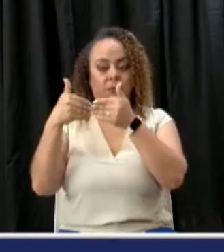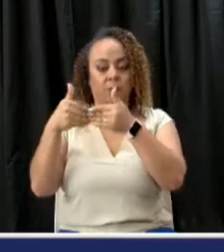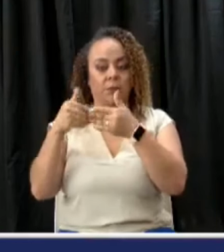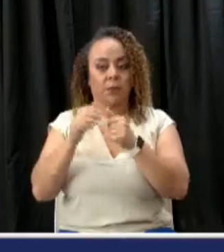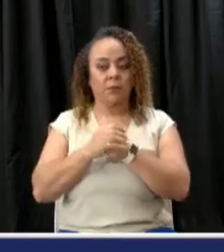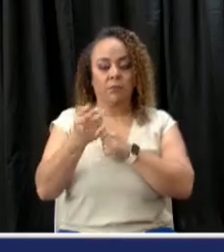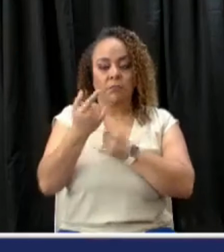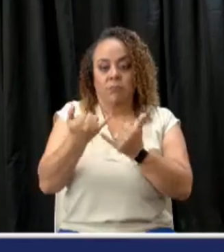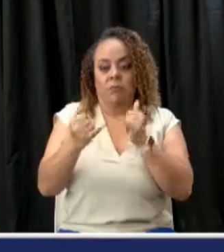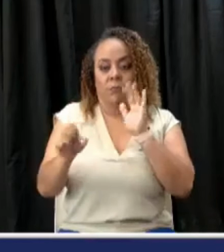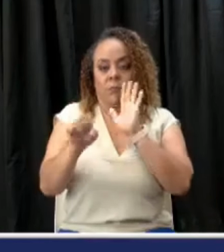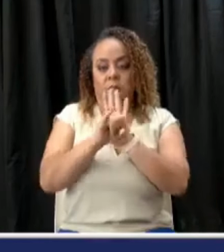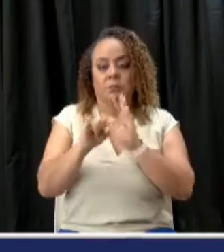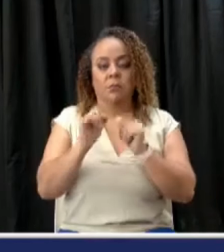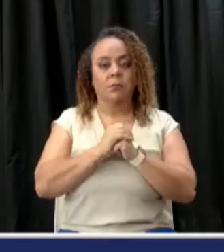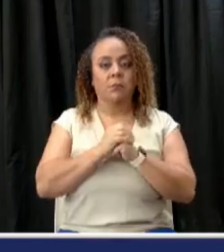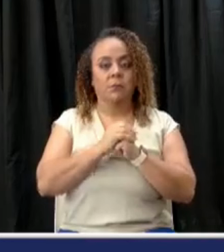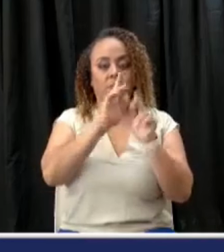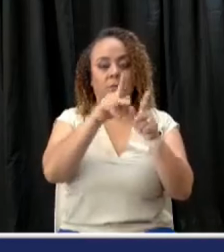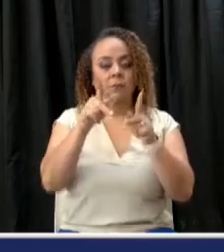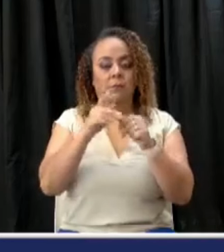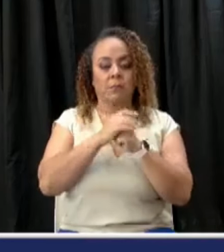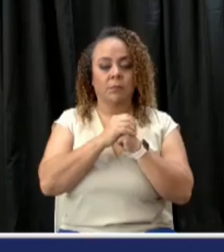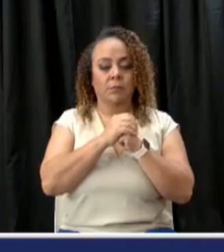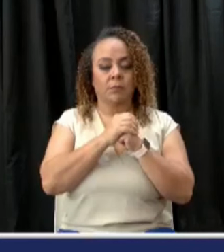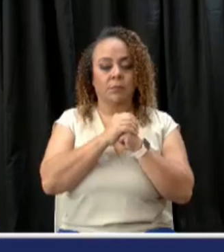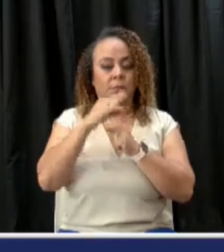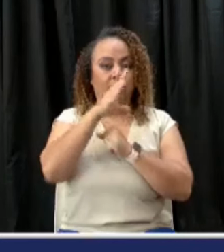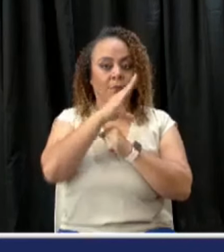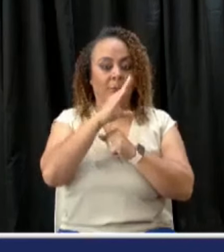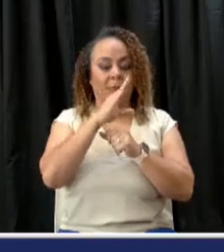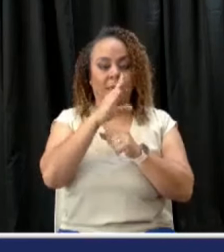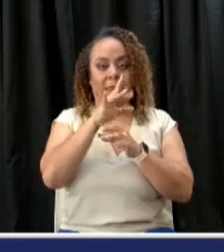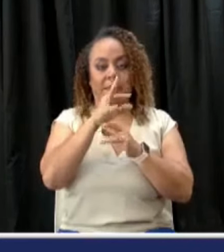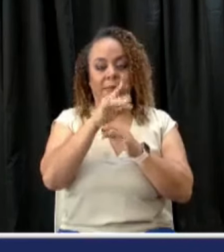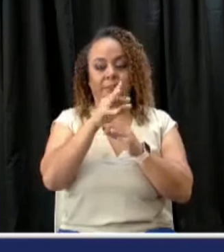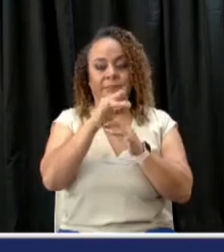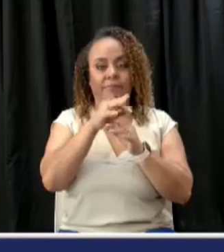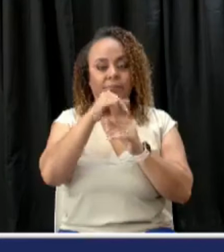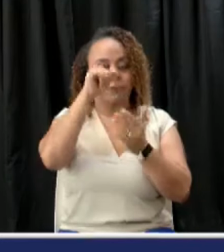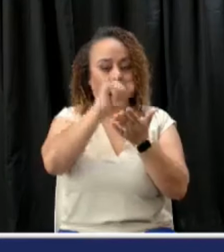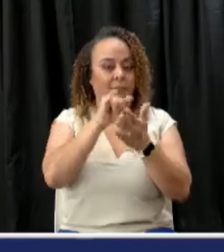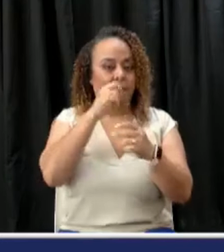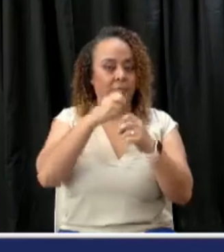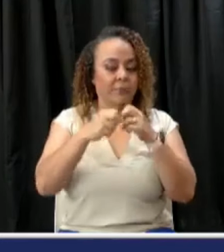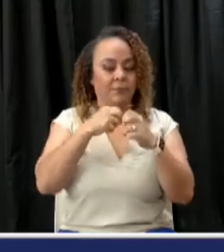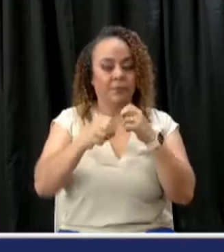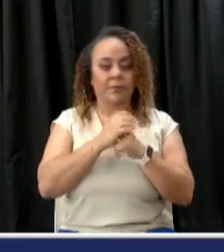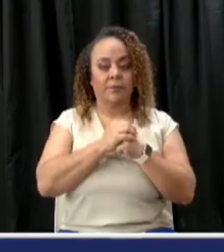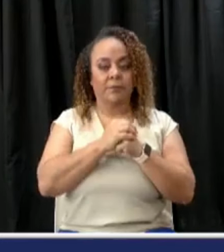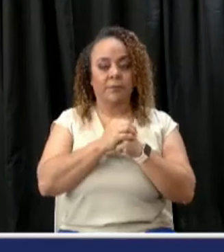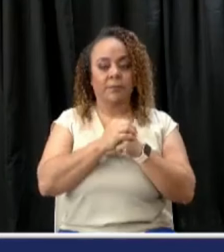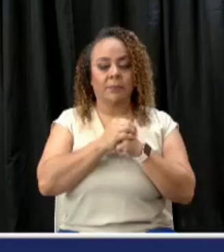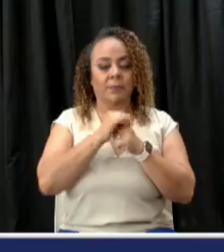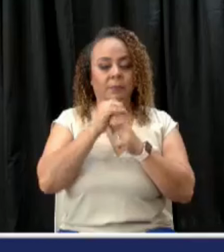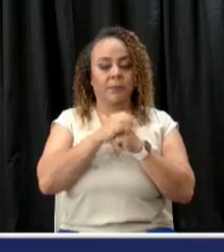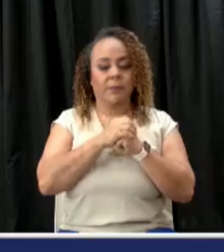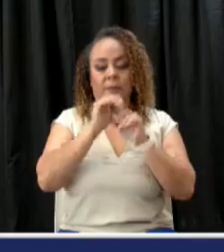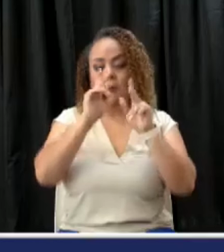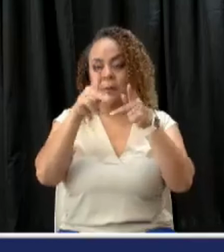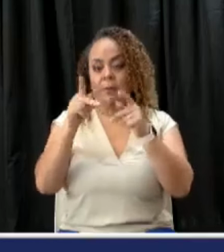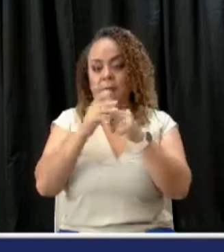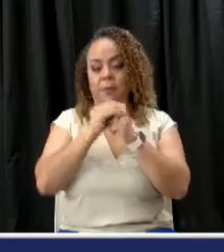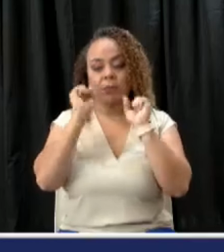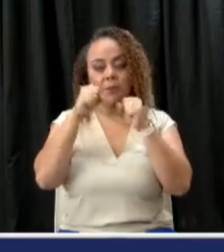Se han identificado cuáles son las zonas endémicas de este problema, cuáles son las ocupaciones que